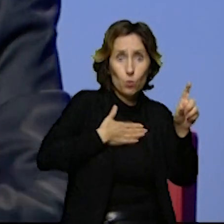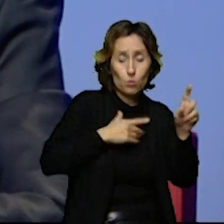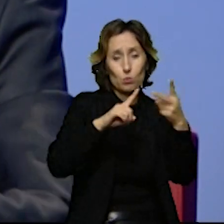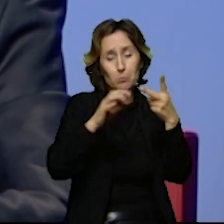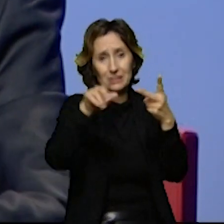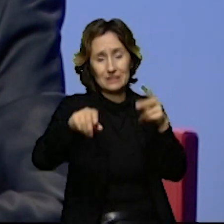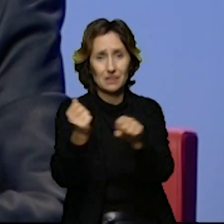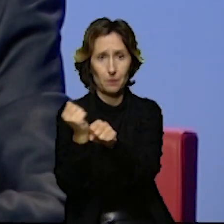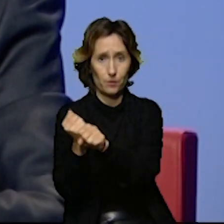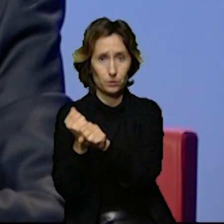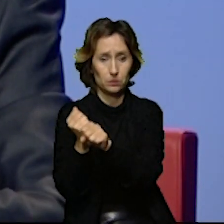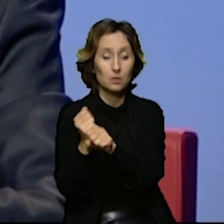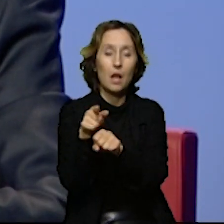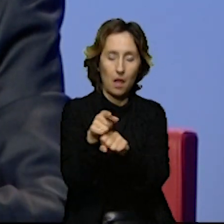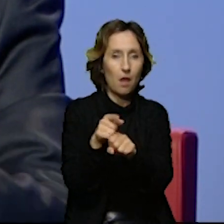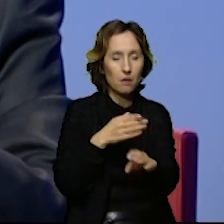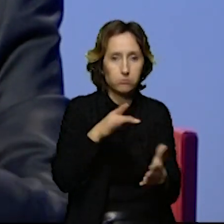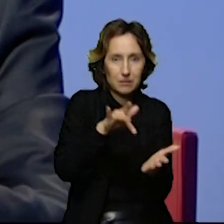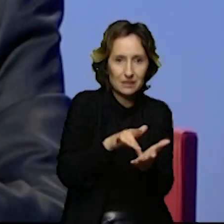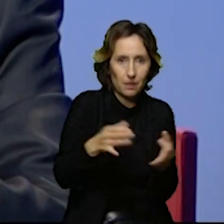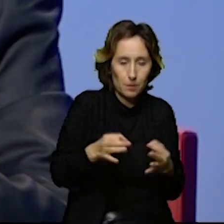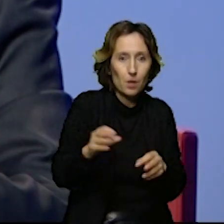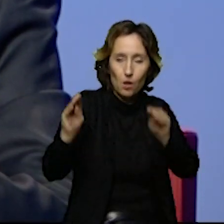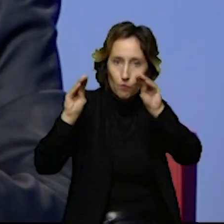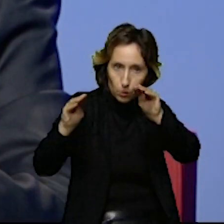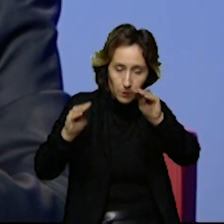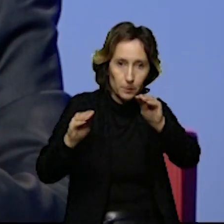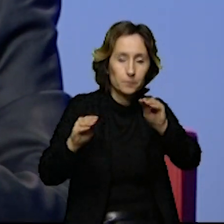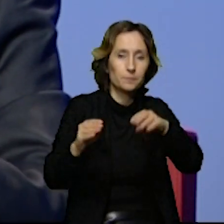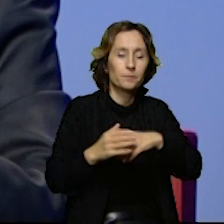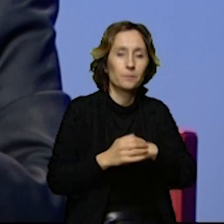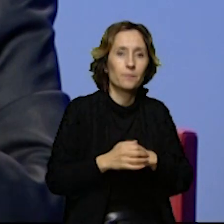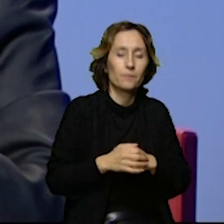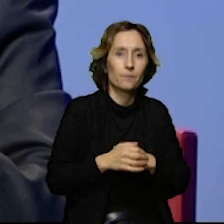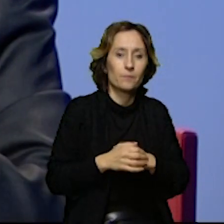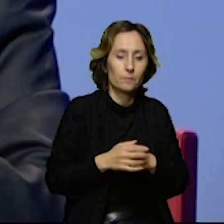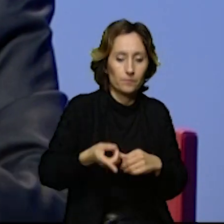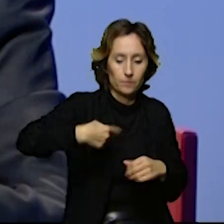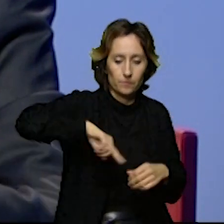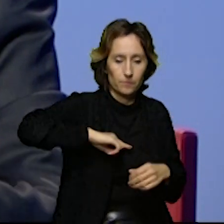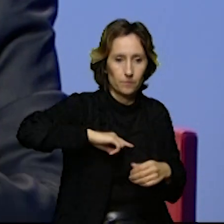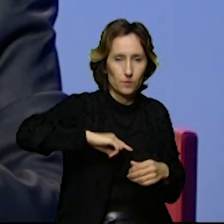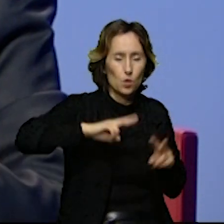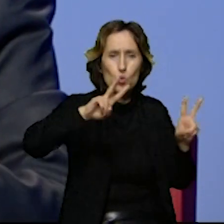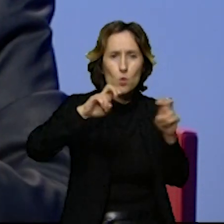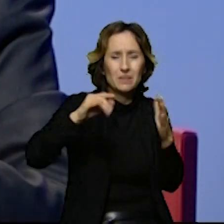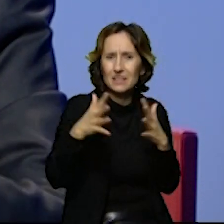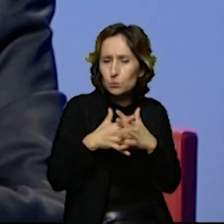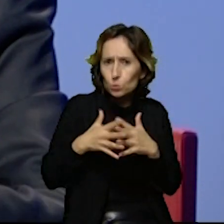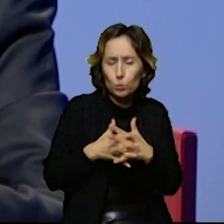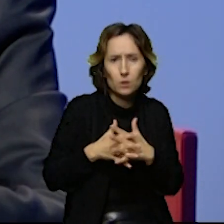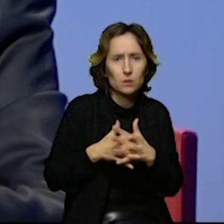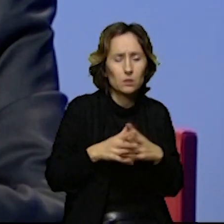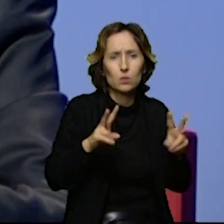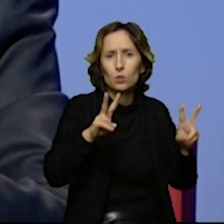ahí es donde nosotros tenemos que estar. Y en la formación, en todo lo que son las nuevas estructuras, las